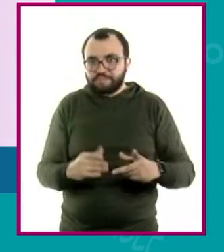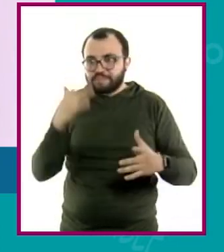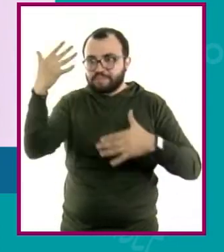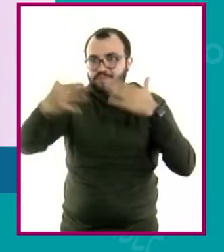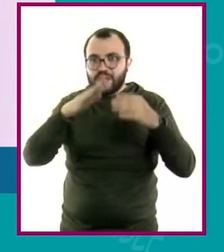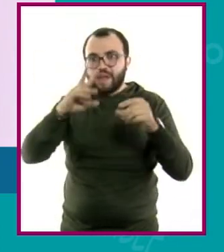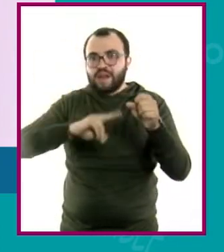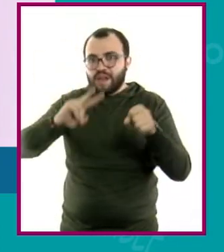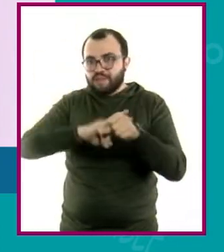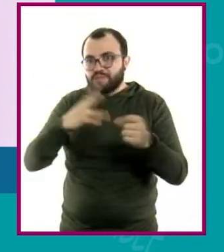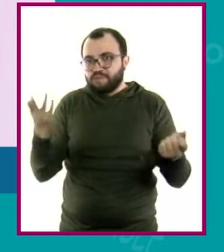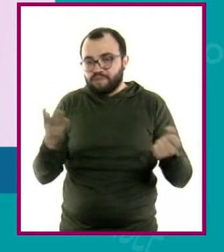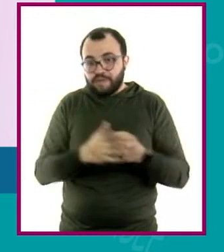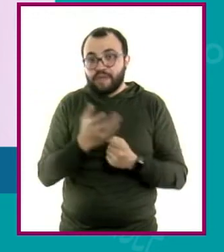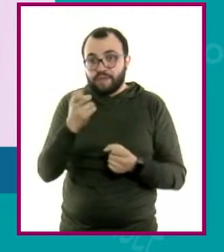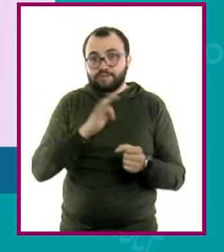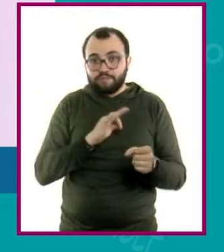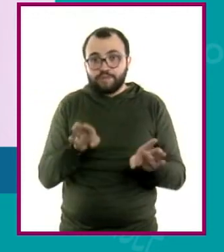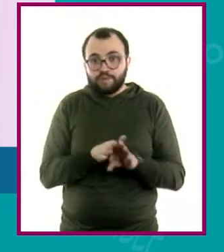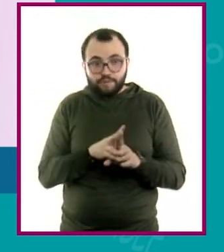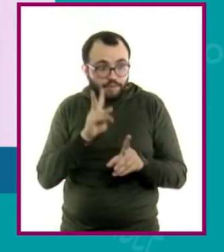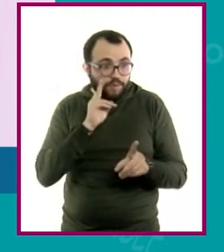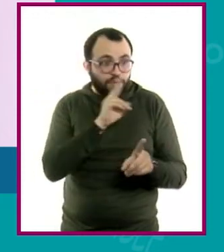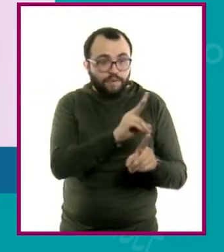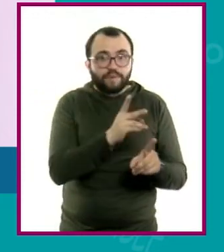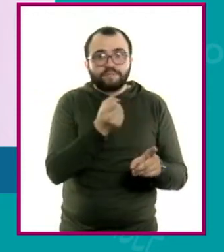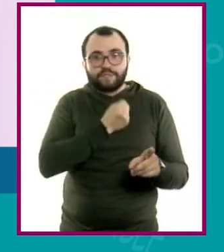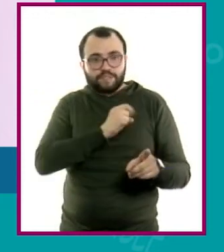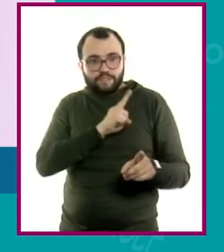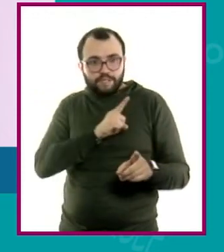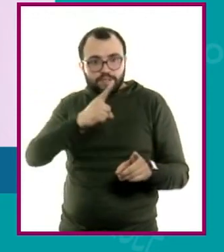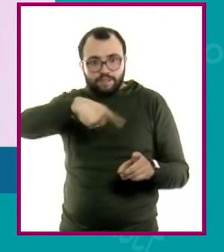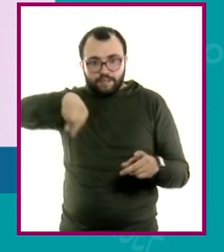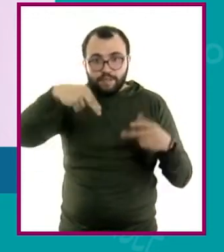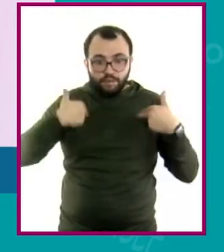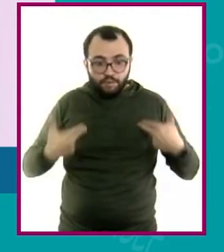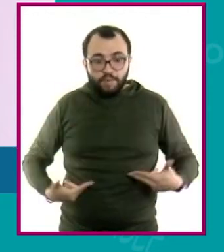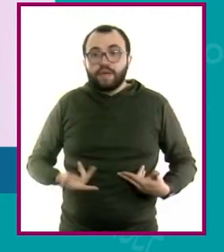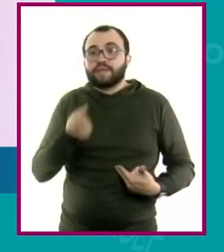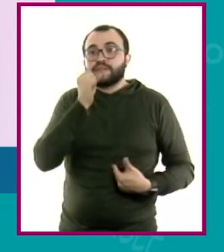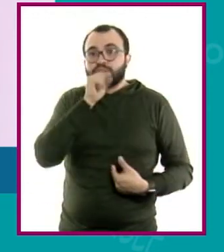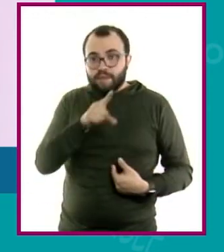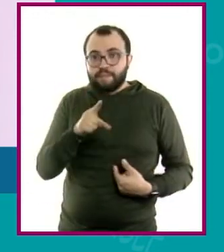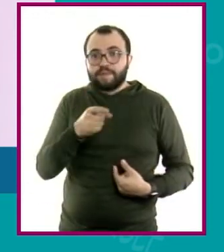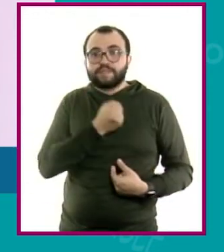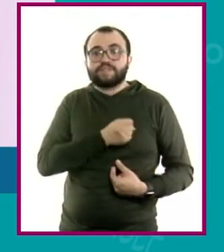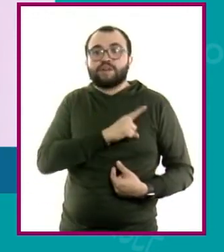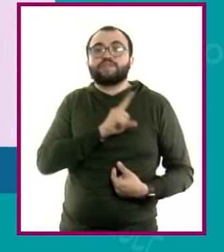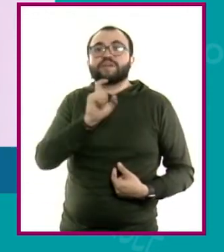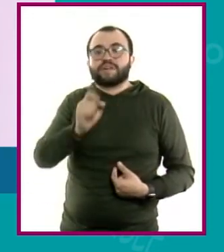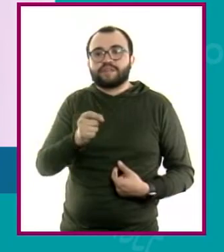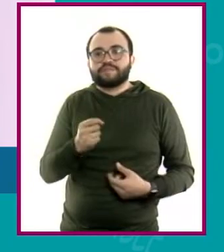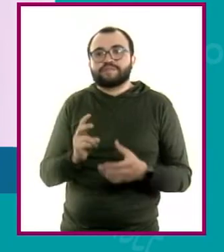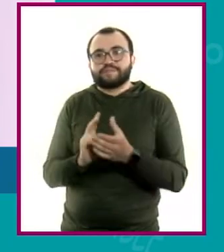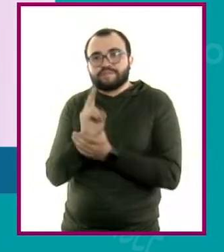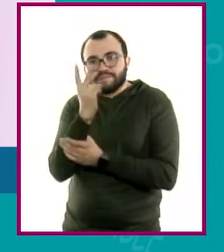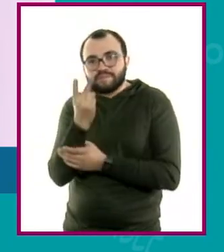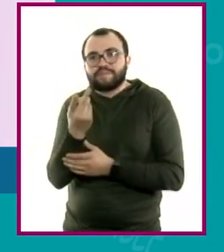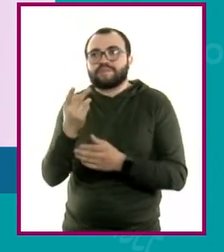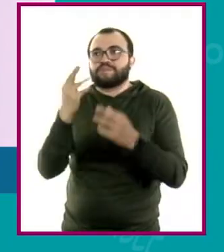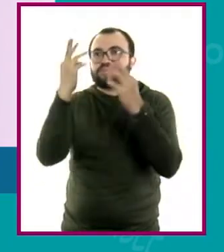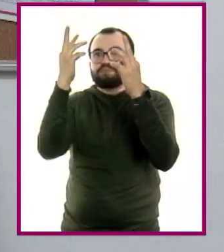bueno, esas repercusiones también se pueden ver ya sea en la salud de los seres humanos y también de otros organismos, la pérdida de